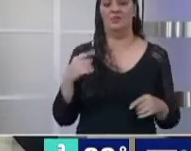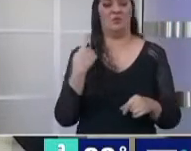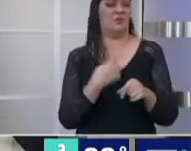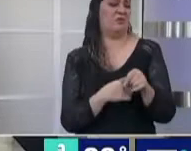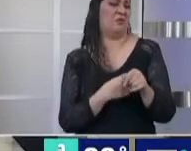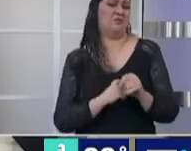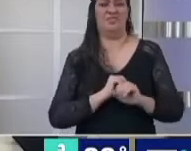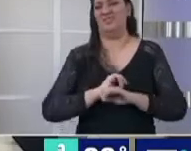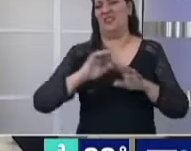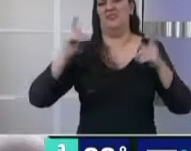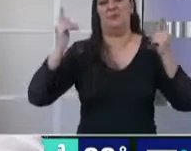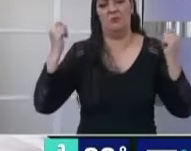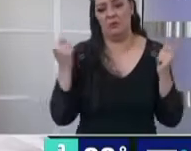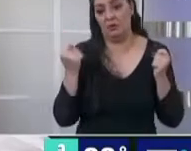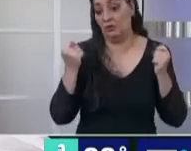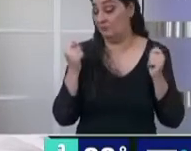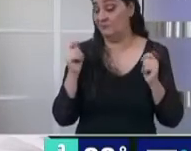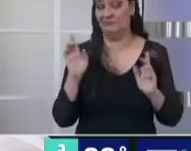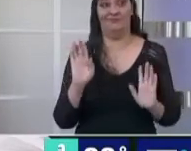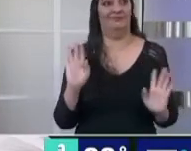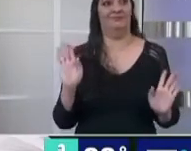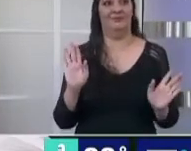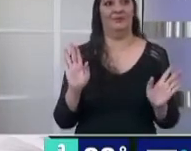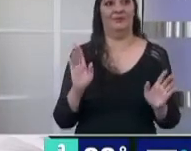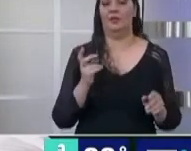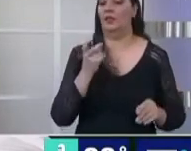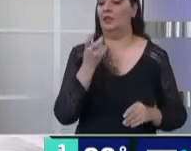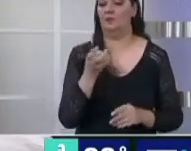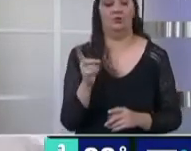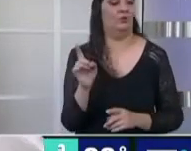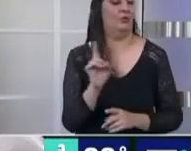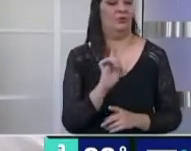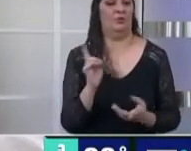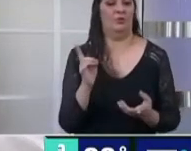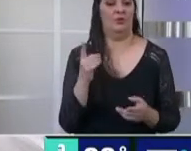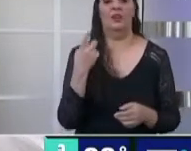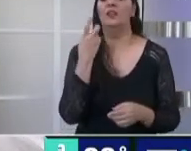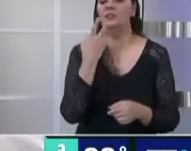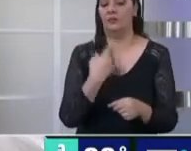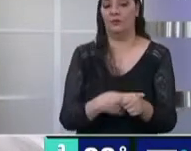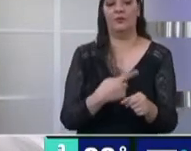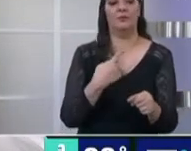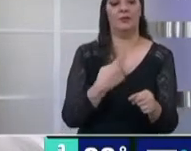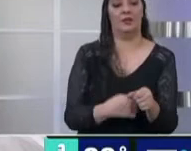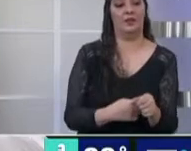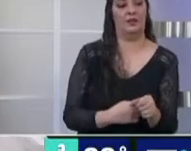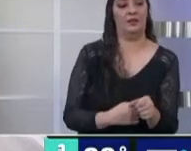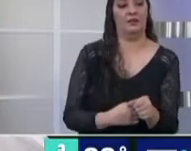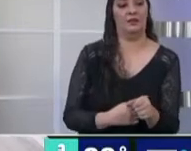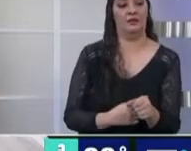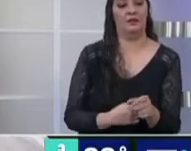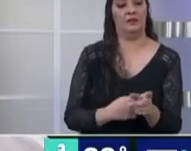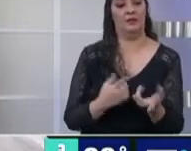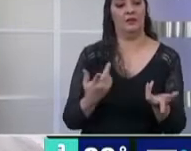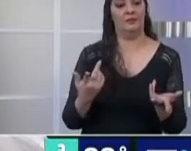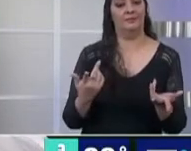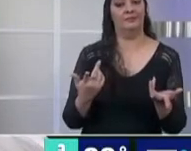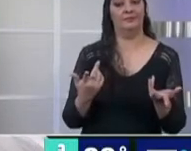me dé. Sí. No. Esto no es así, porque esta enfermedad es una